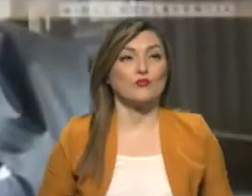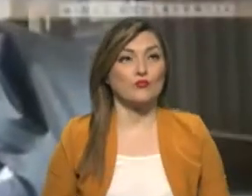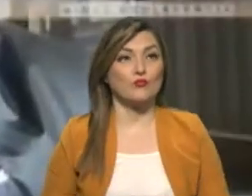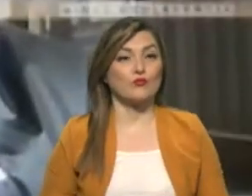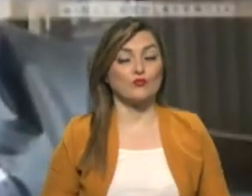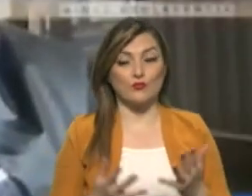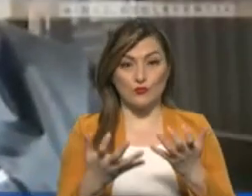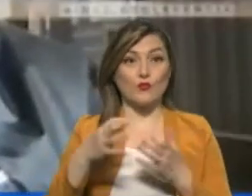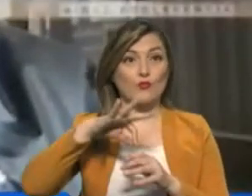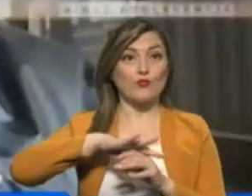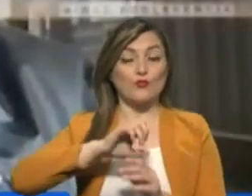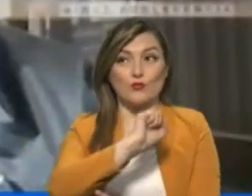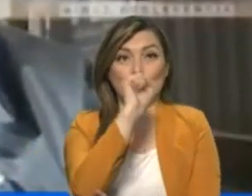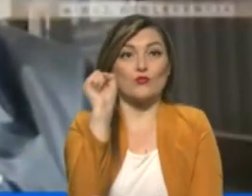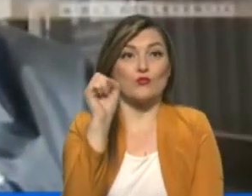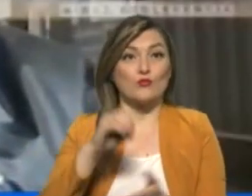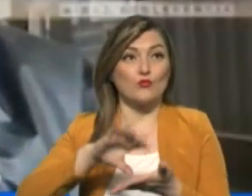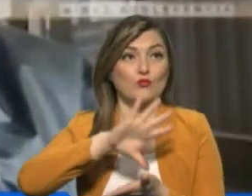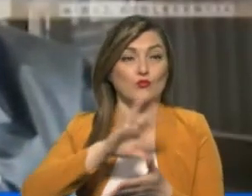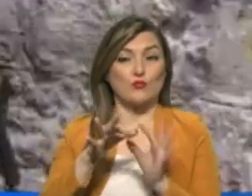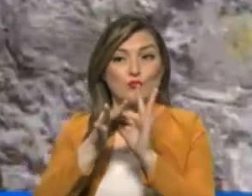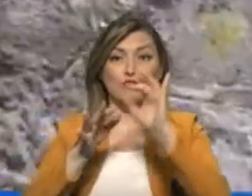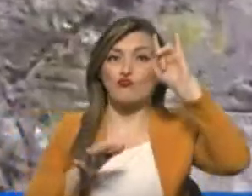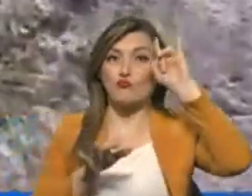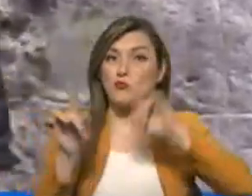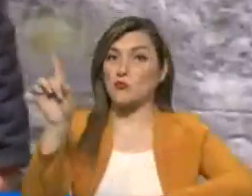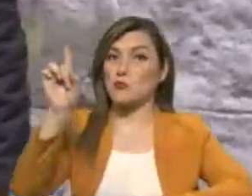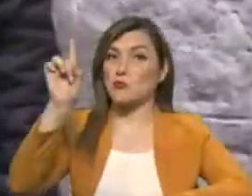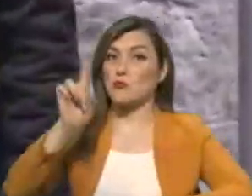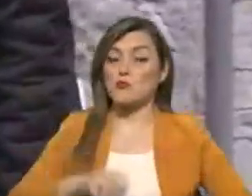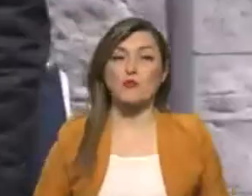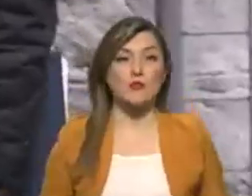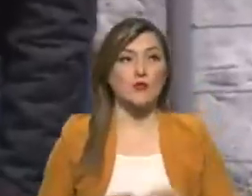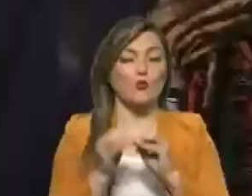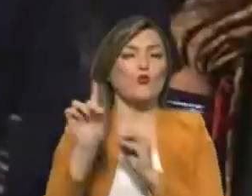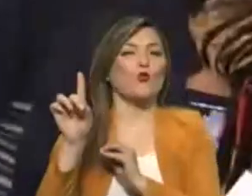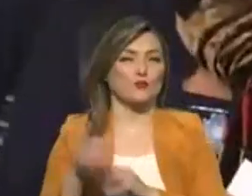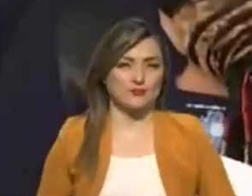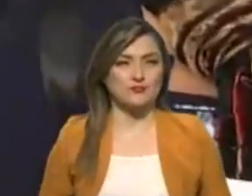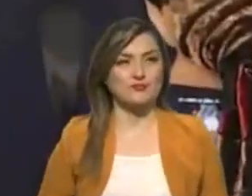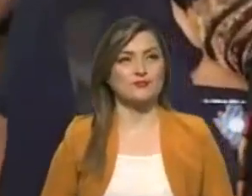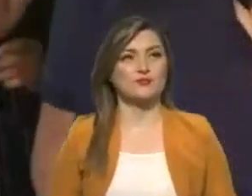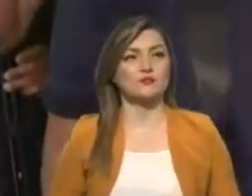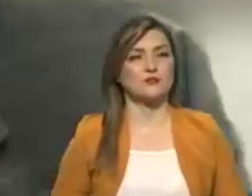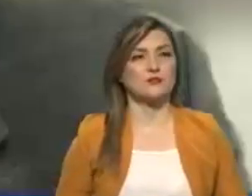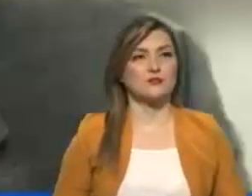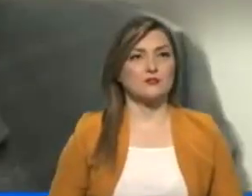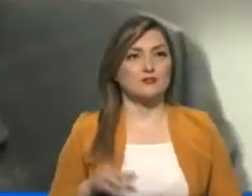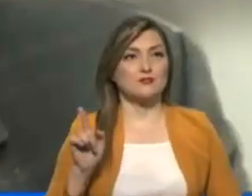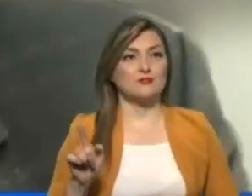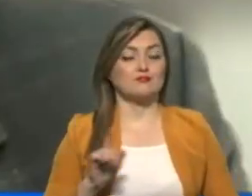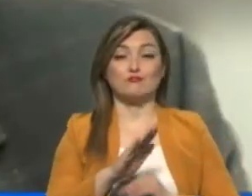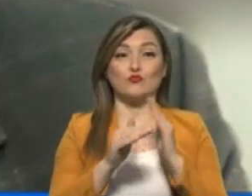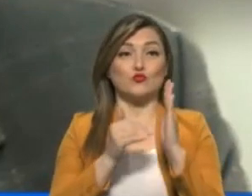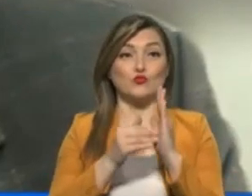conseguir votos y llegar a la presidencia de la asamblea no hay que aliarse con el diablo. Y no solo por la postura del ex candidato a la presidencia, Yacu Pérez.